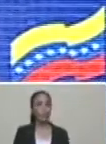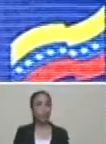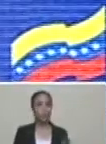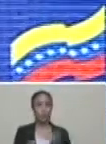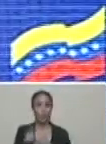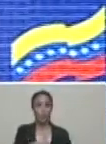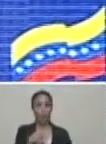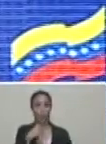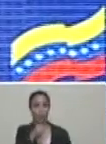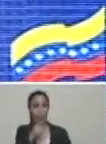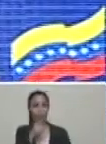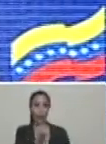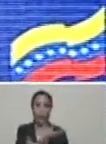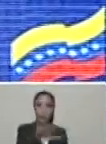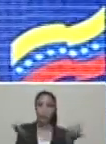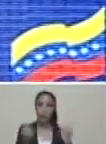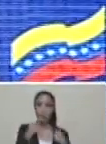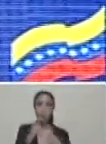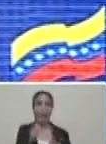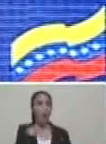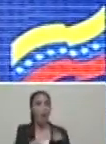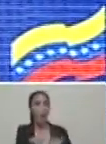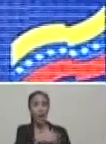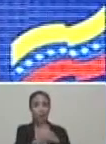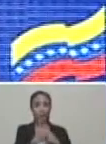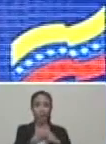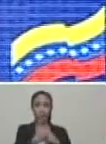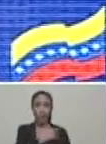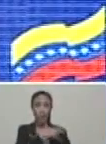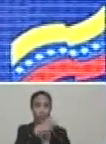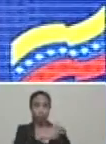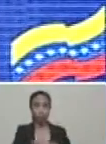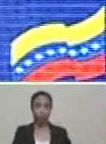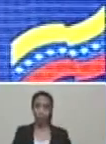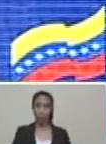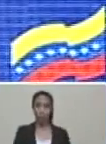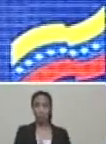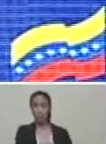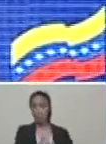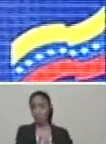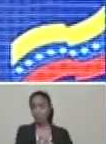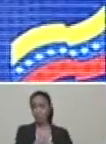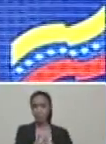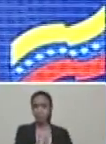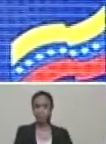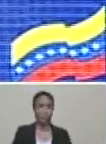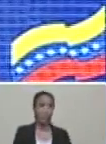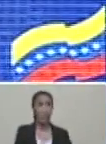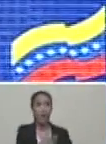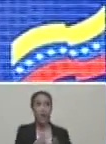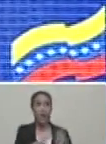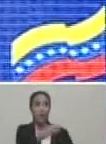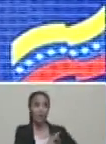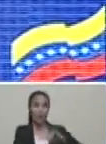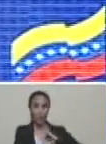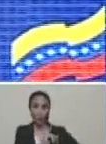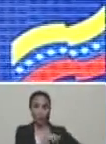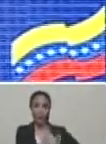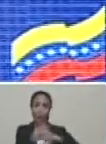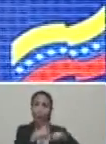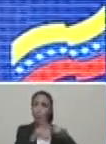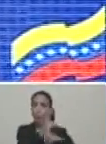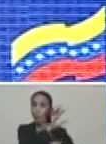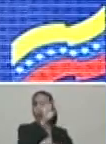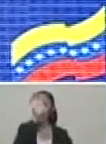compartirlo, porque las campañas en contra son brutales, ahí sí, las campañas internacionales y nacionales